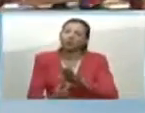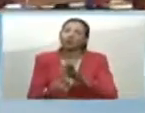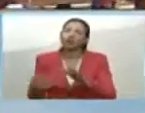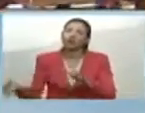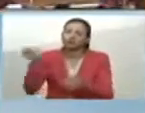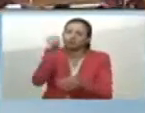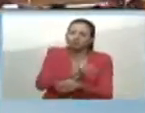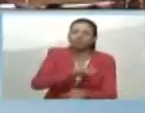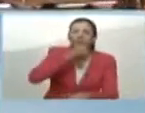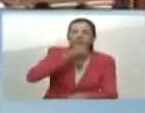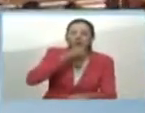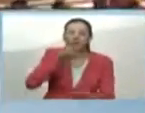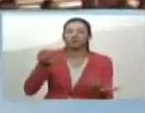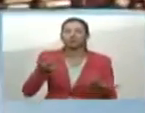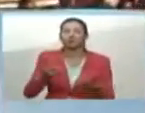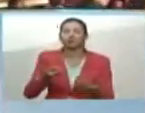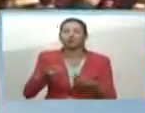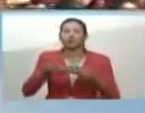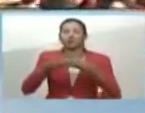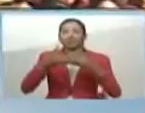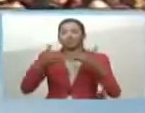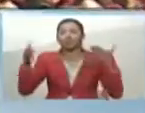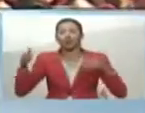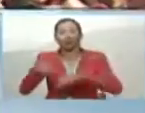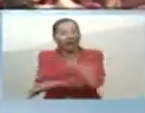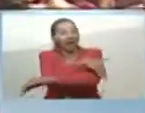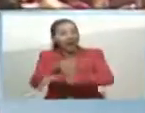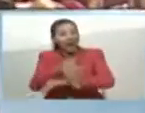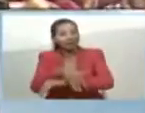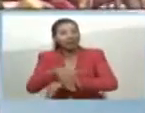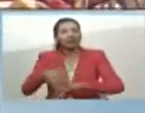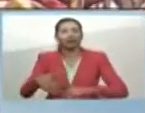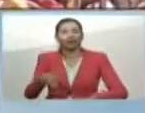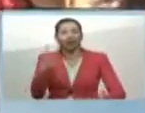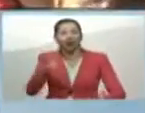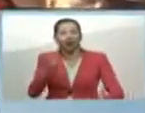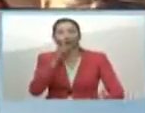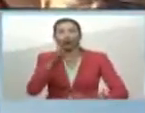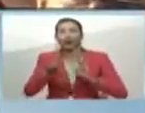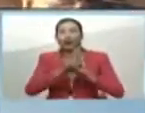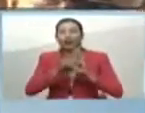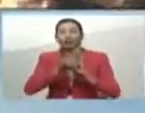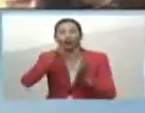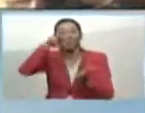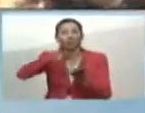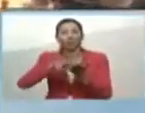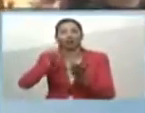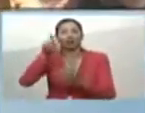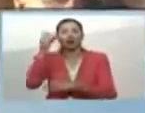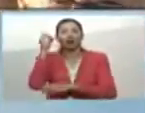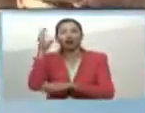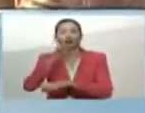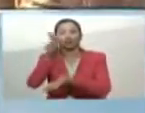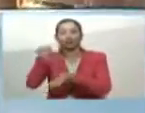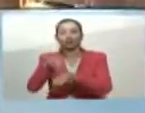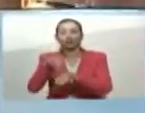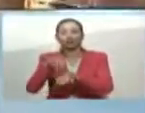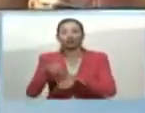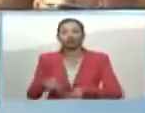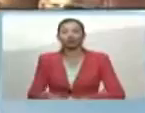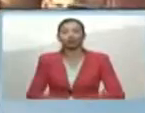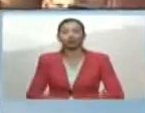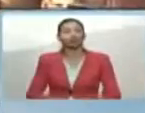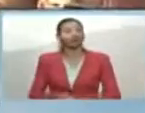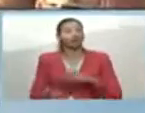y comunicadores populares de calle también, porque tenemos una ley aprobada en la Asamblea Nacional todavía